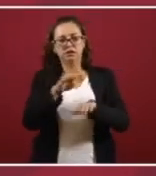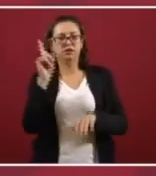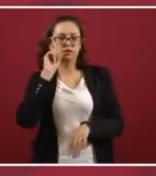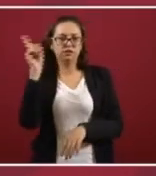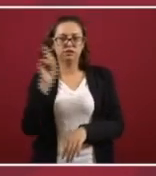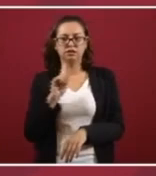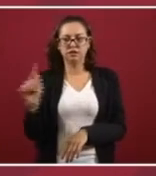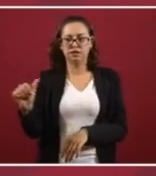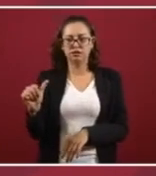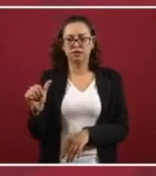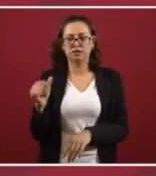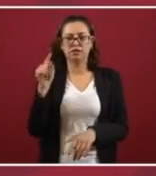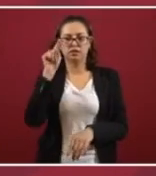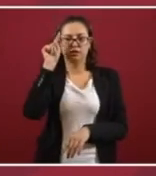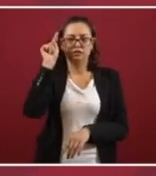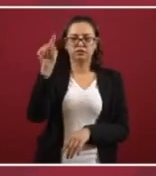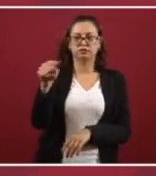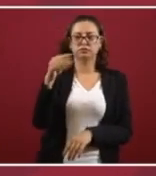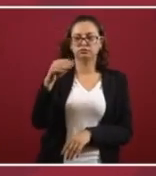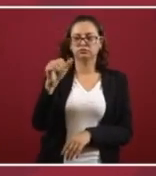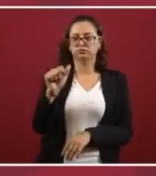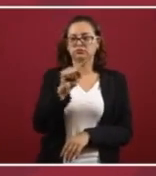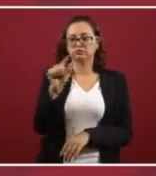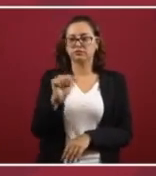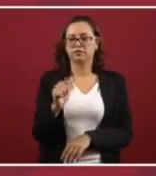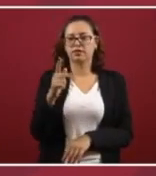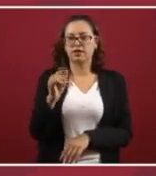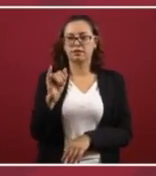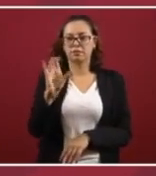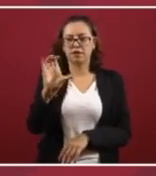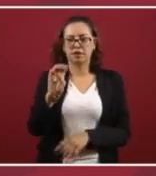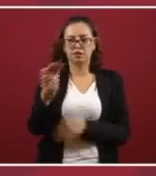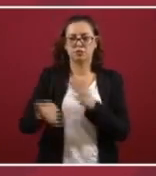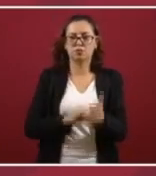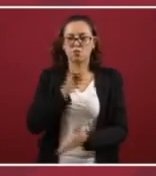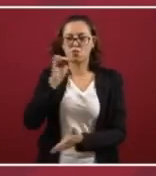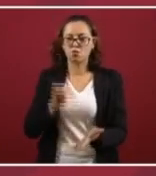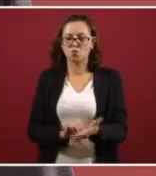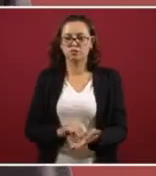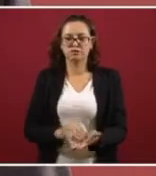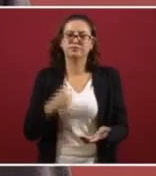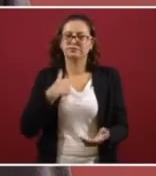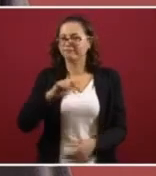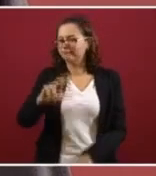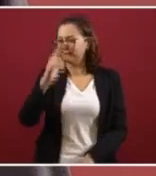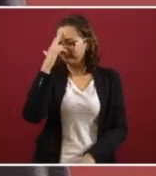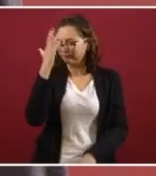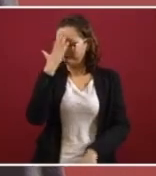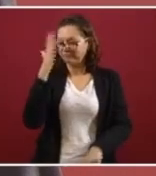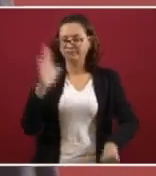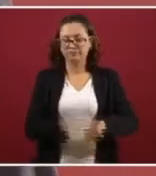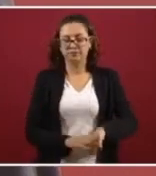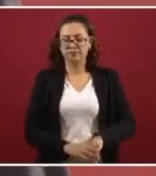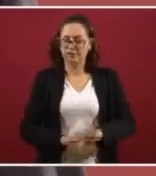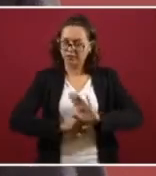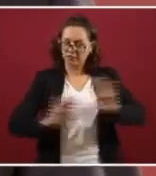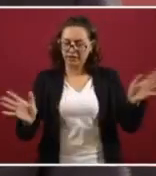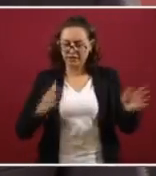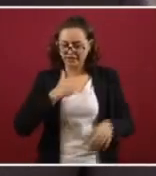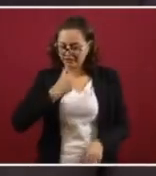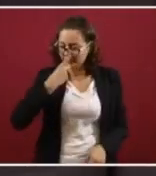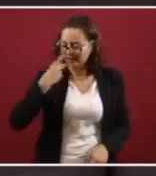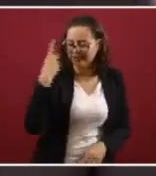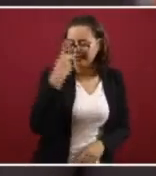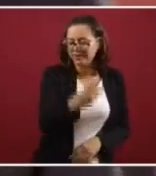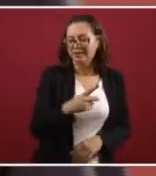mandatario admitió que la descentralización del gobierno que propuso durante su campaña se ha retrasado, pero ello, insistió, va